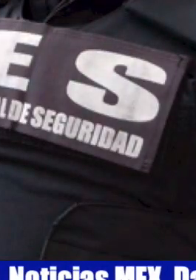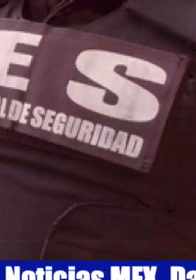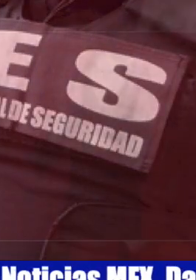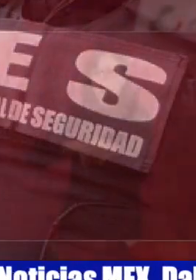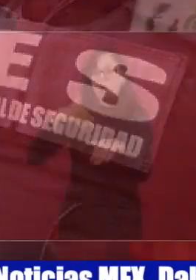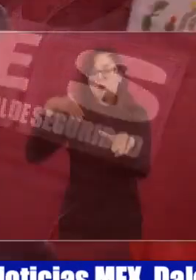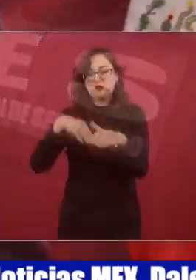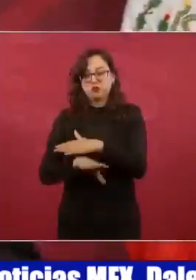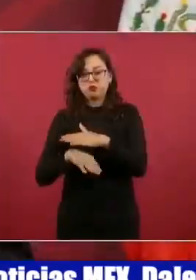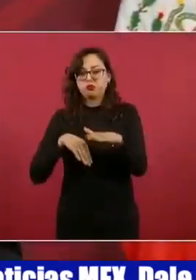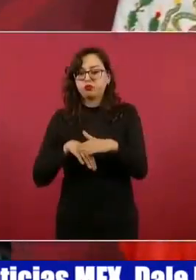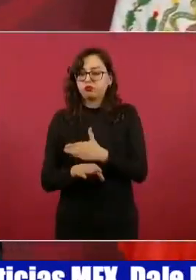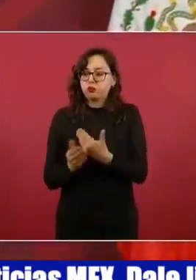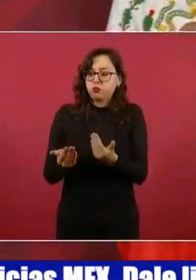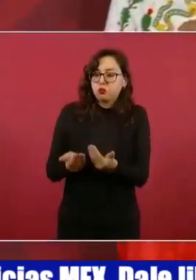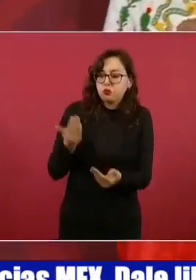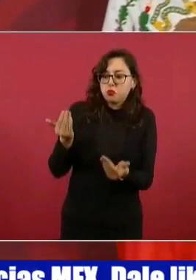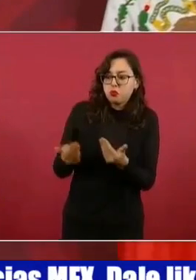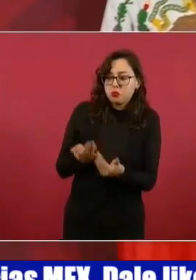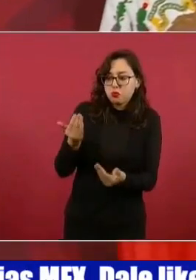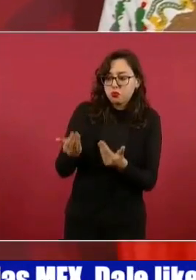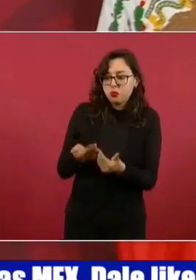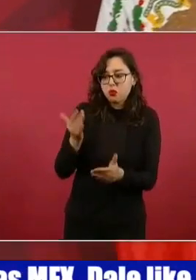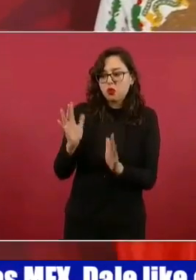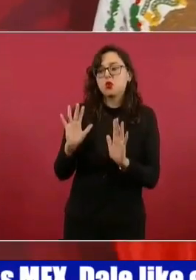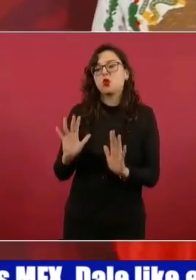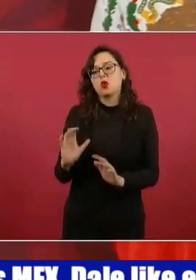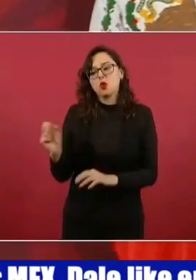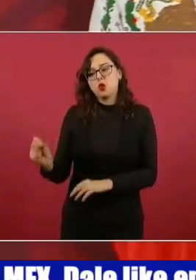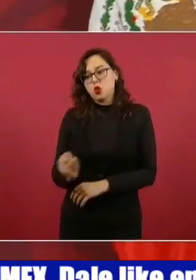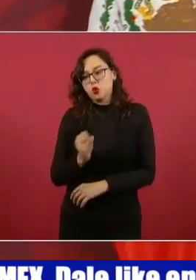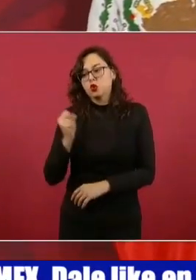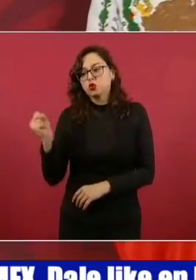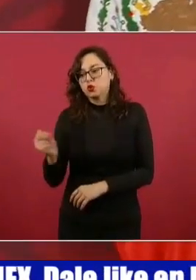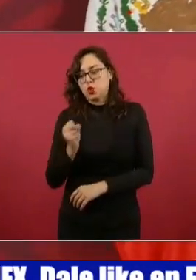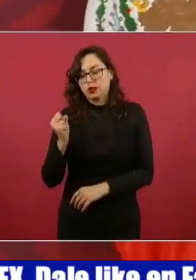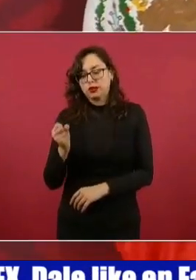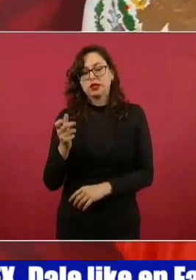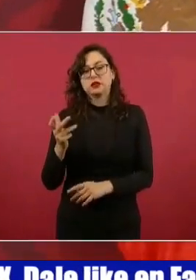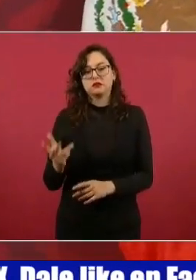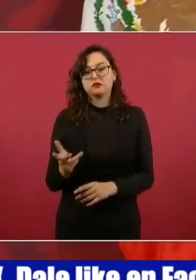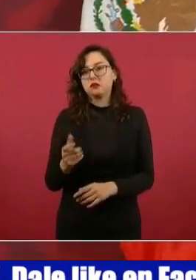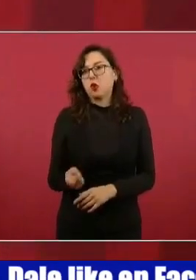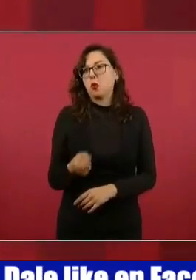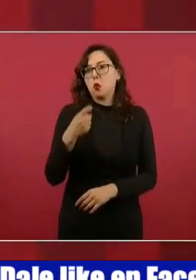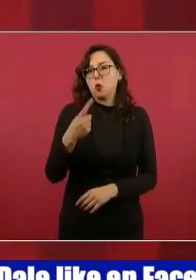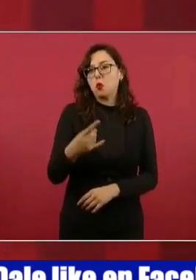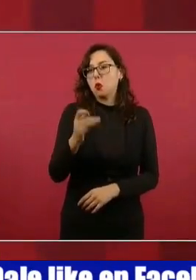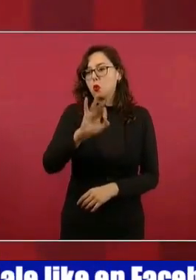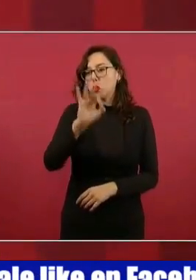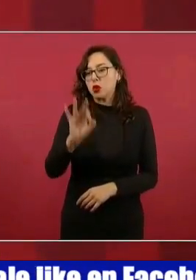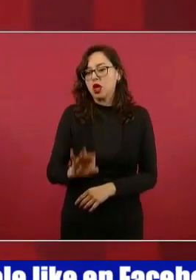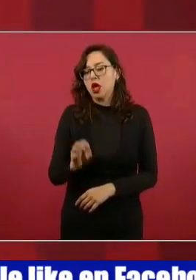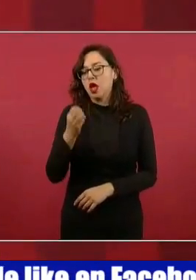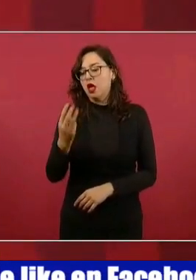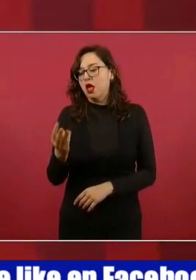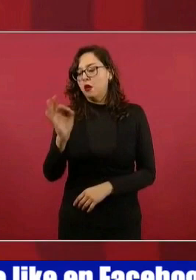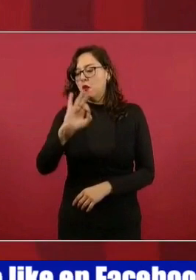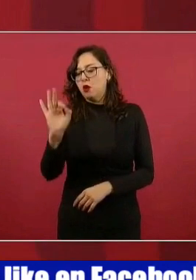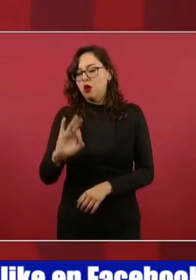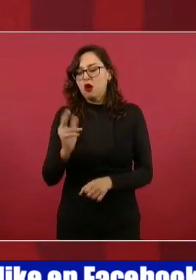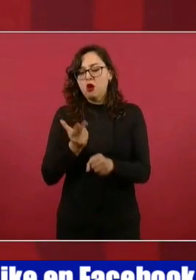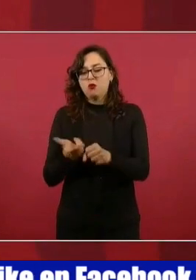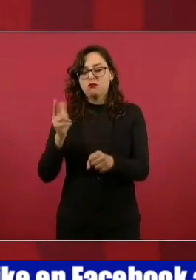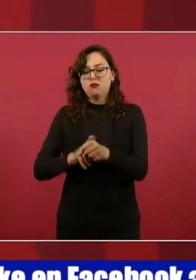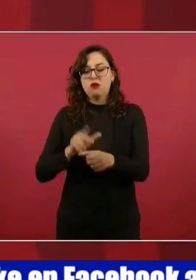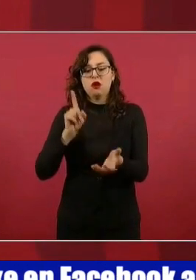El presidente López Obrador ha exhibido a esos hombres y mujeres que pues detentan un gran poder y que están